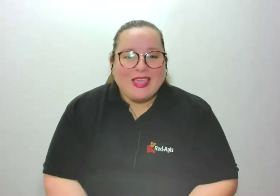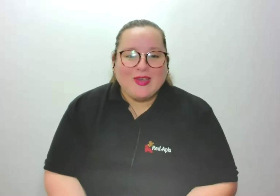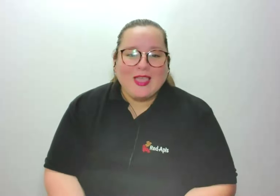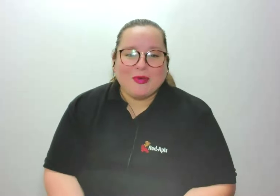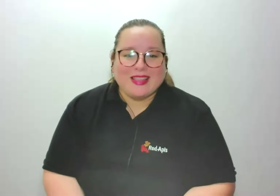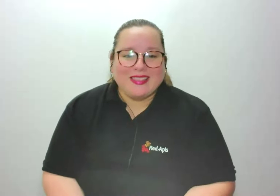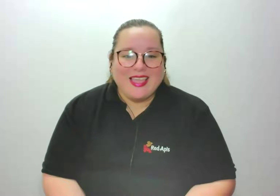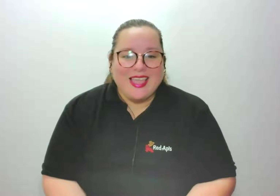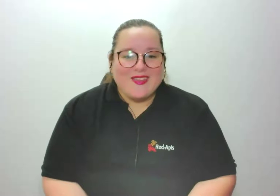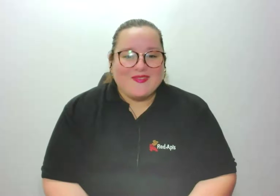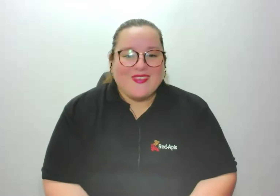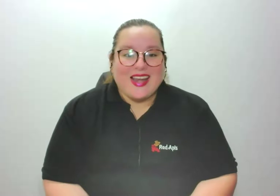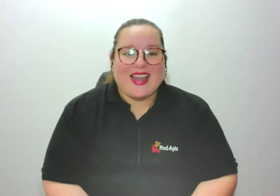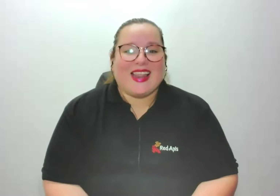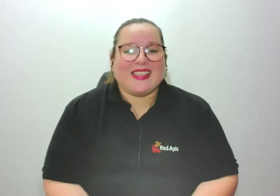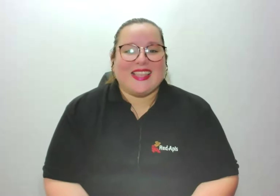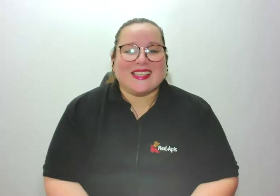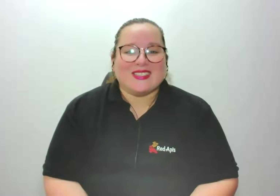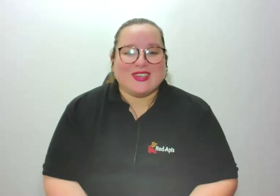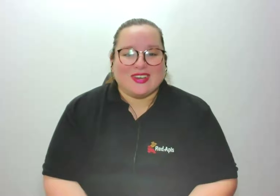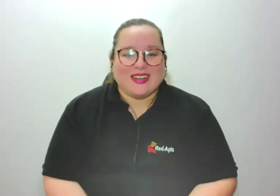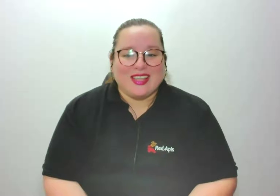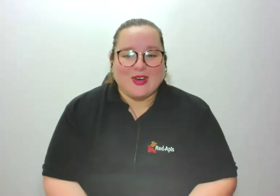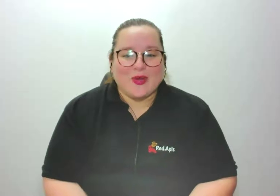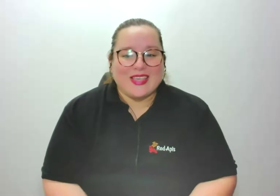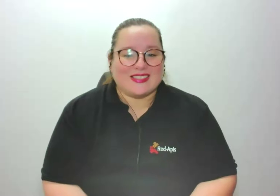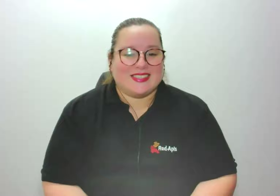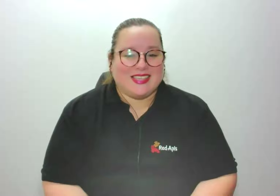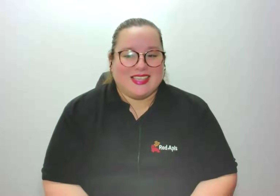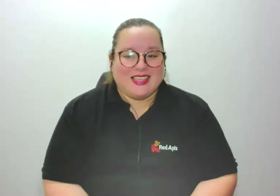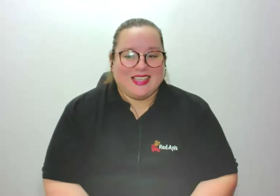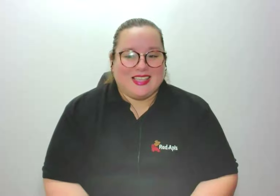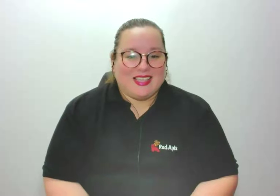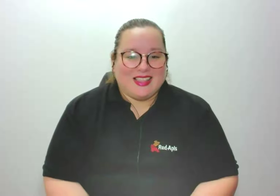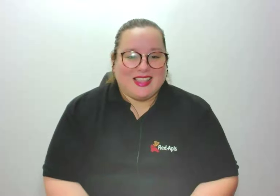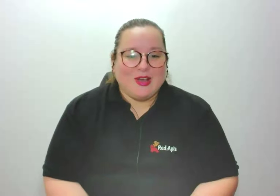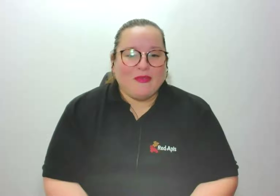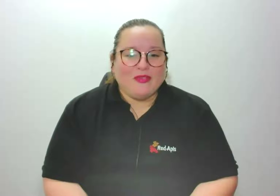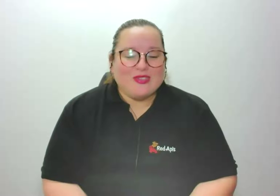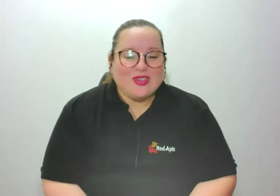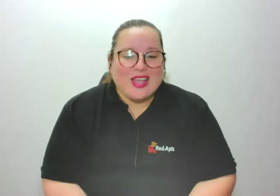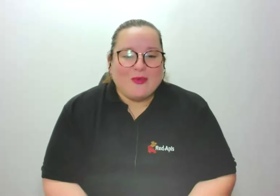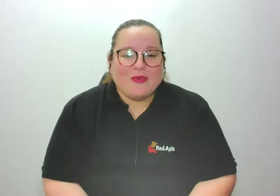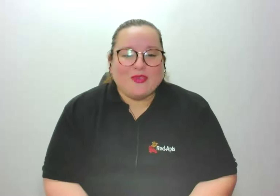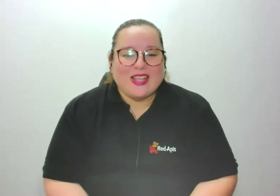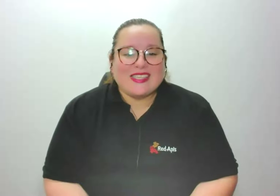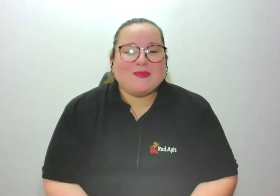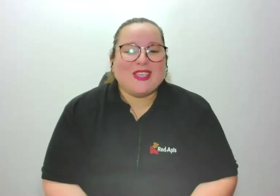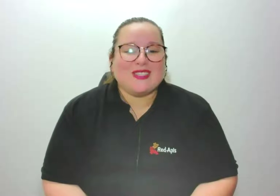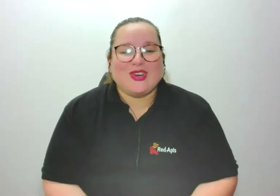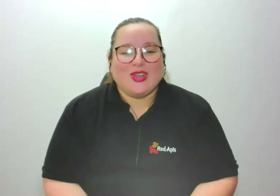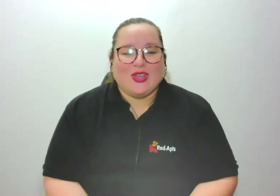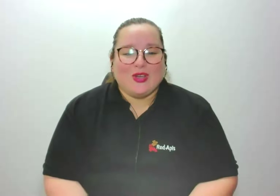más pequeños es importante ver la caracterización de cómo es, de cómo funciona